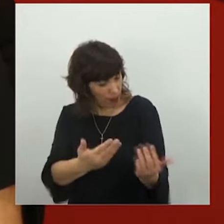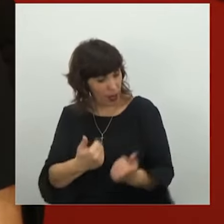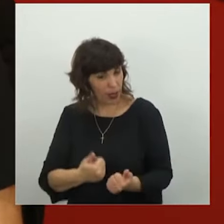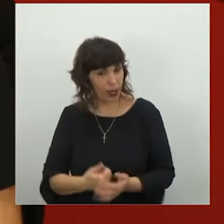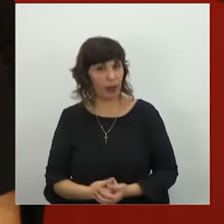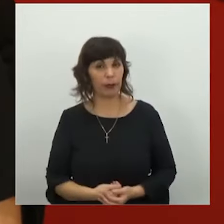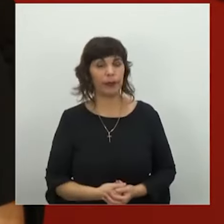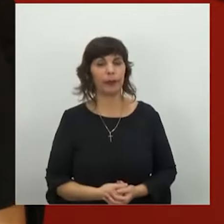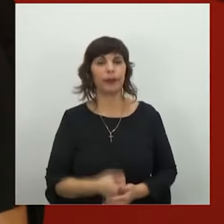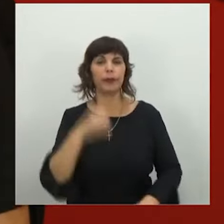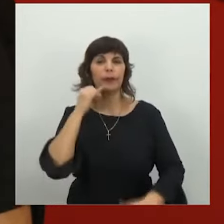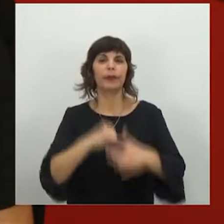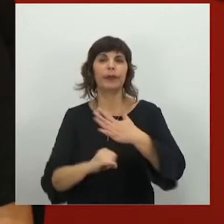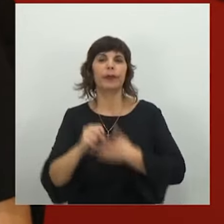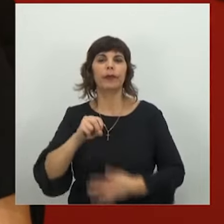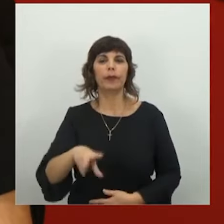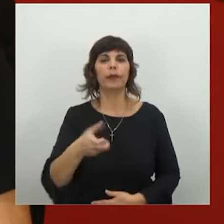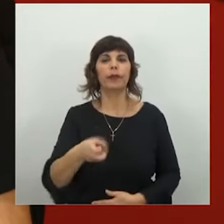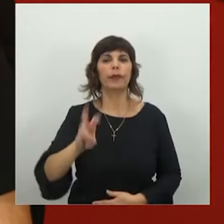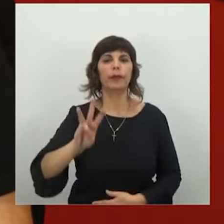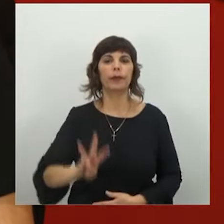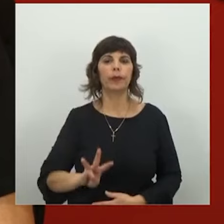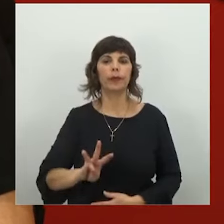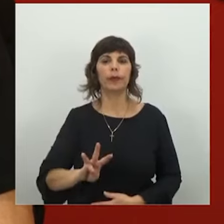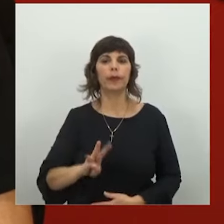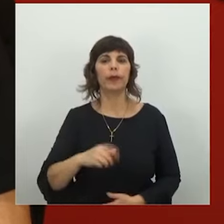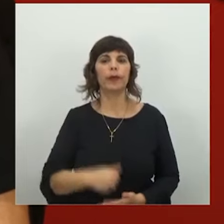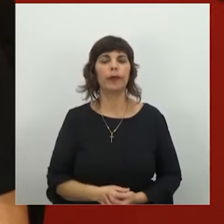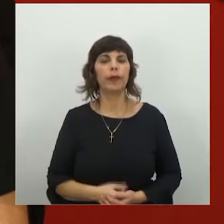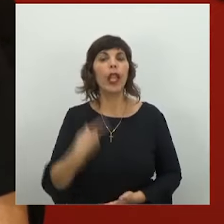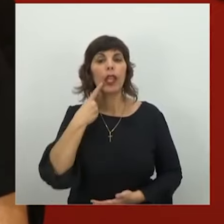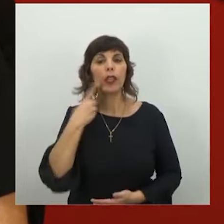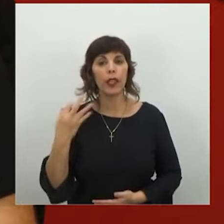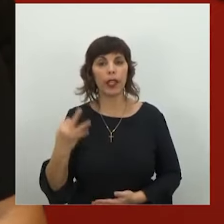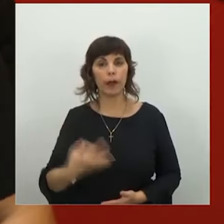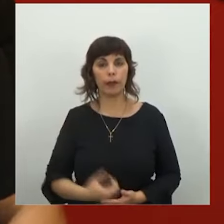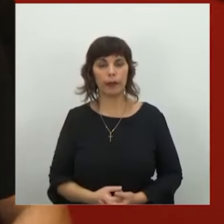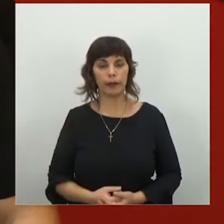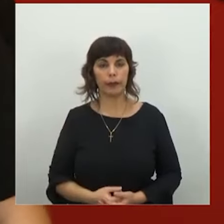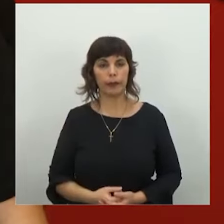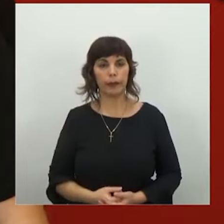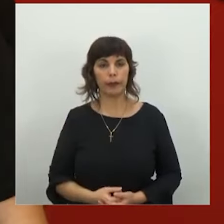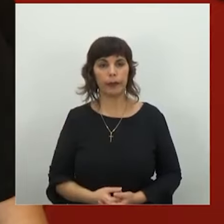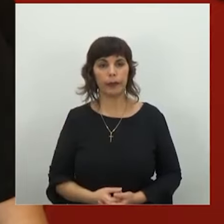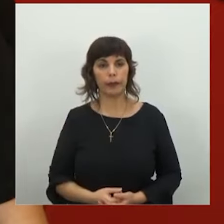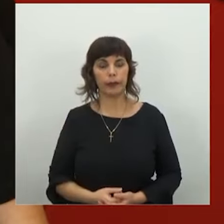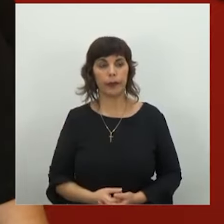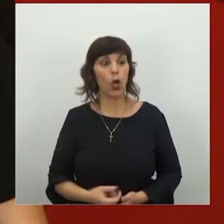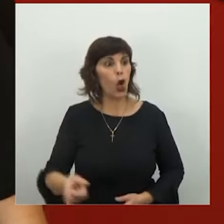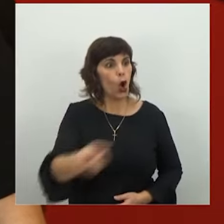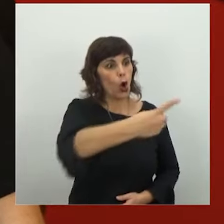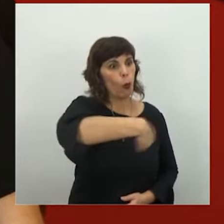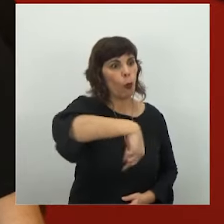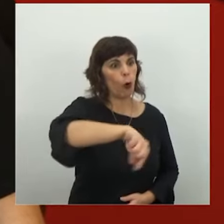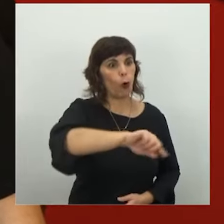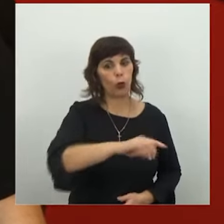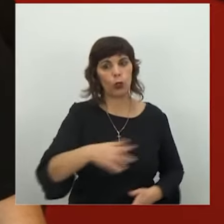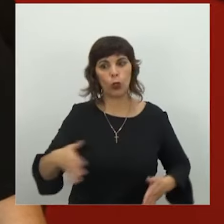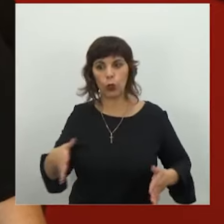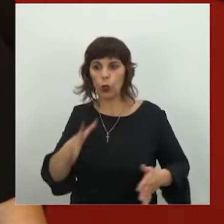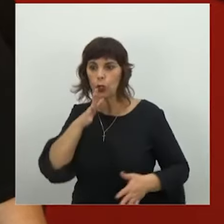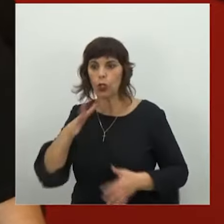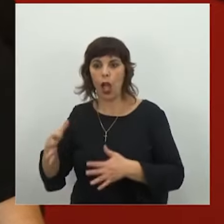En Isaías 12, versículo 3, oye lo que dice. Sacaréis con gozo aguas de las